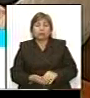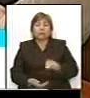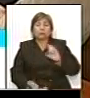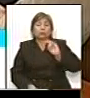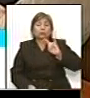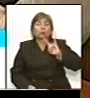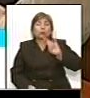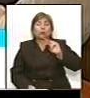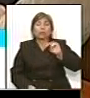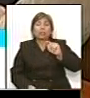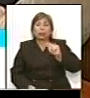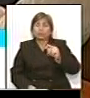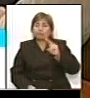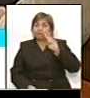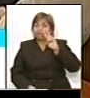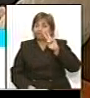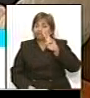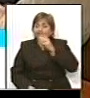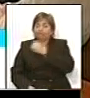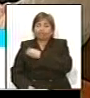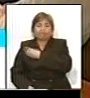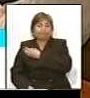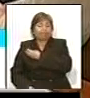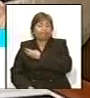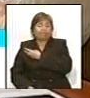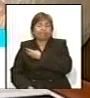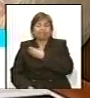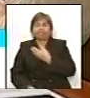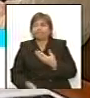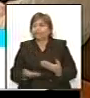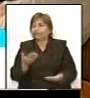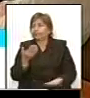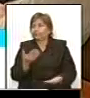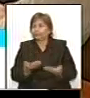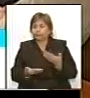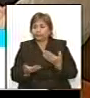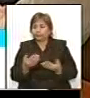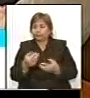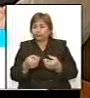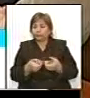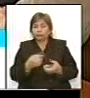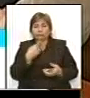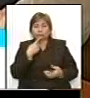2 de mayo y a la fecha SUNAR no nos está atendiendo. Esto es